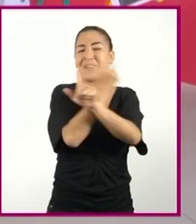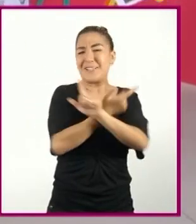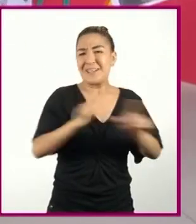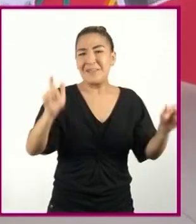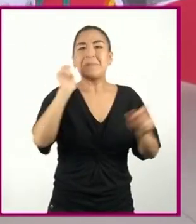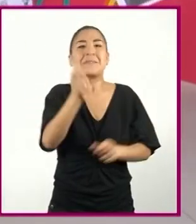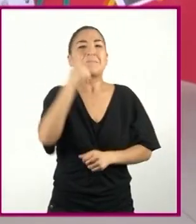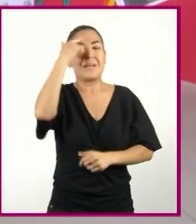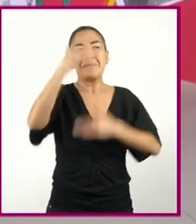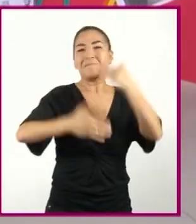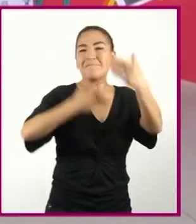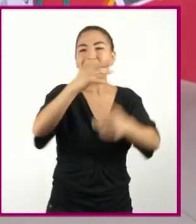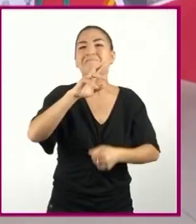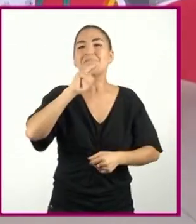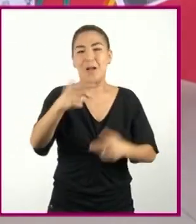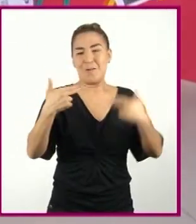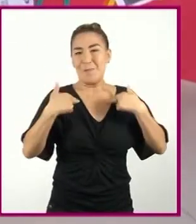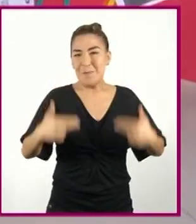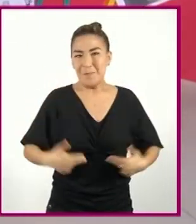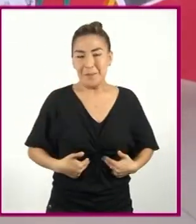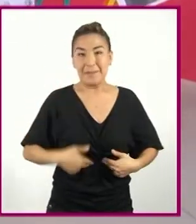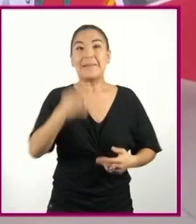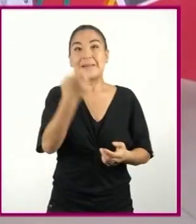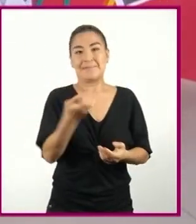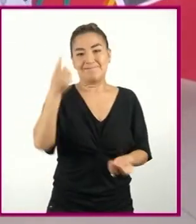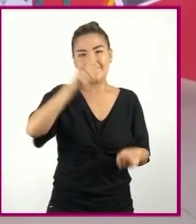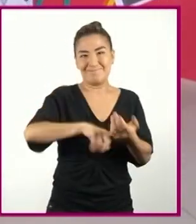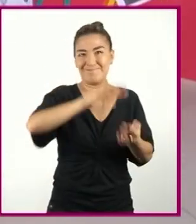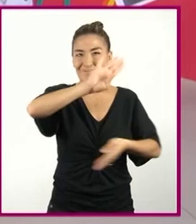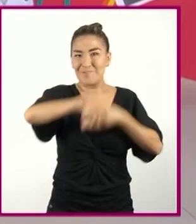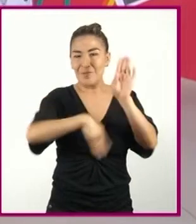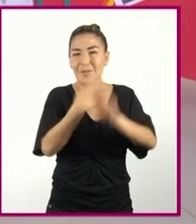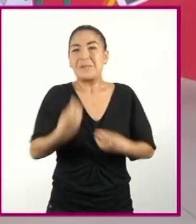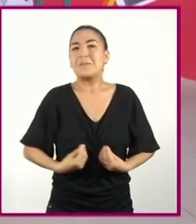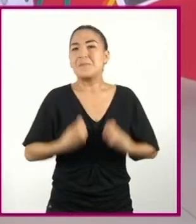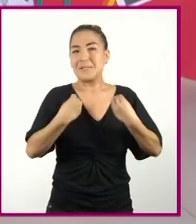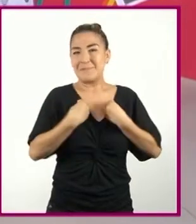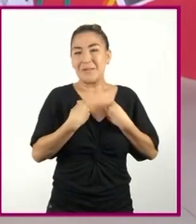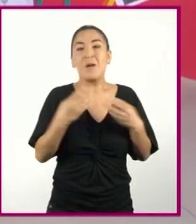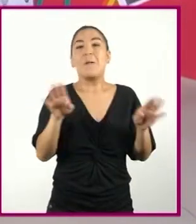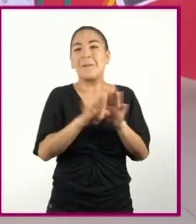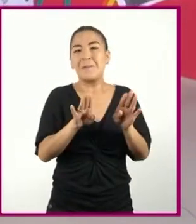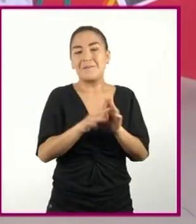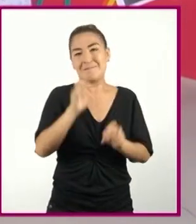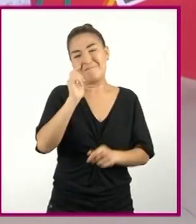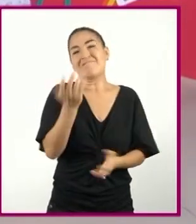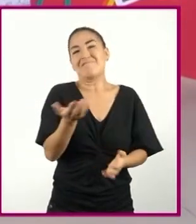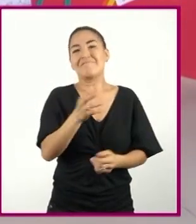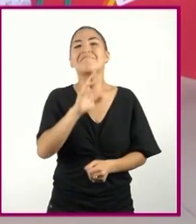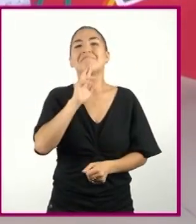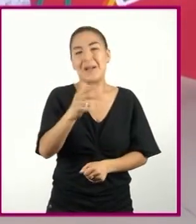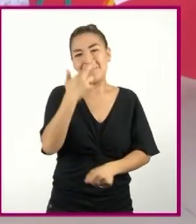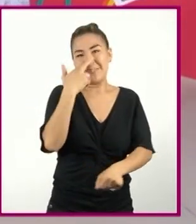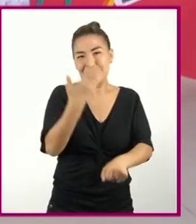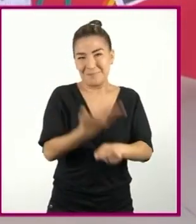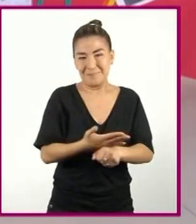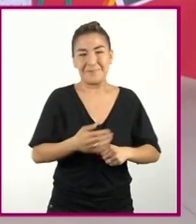ser mejores seres humanos y habitar este mundo de una manera más responsable.